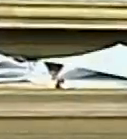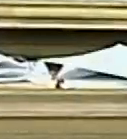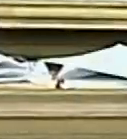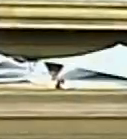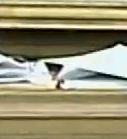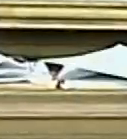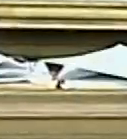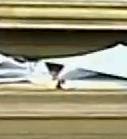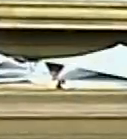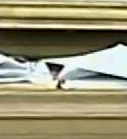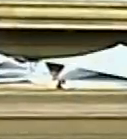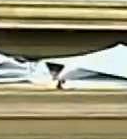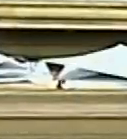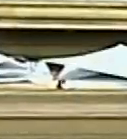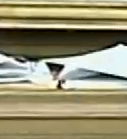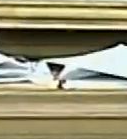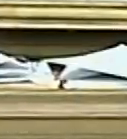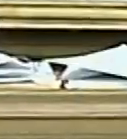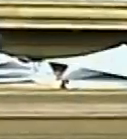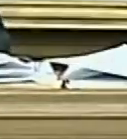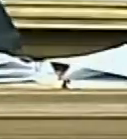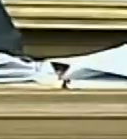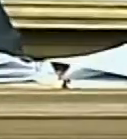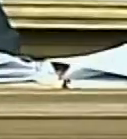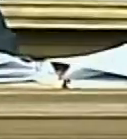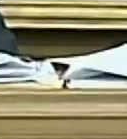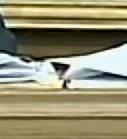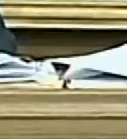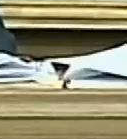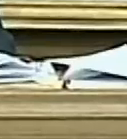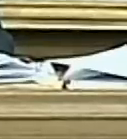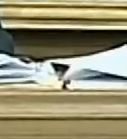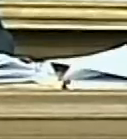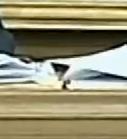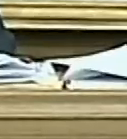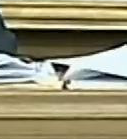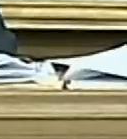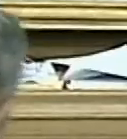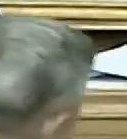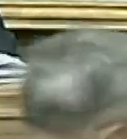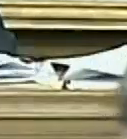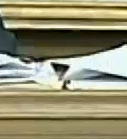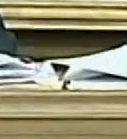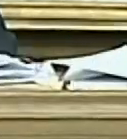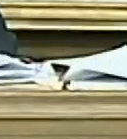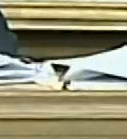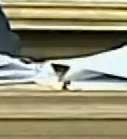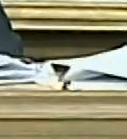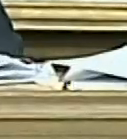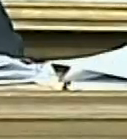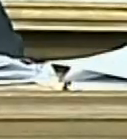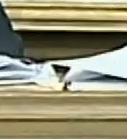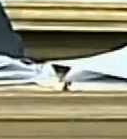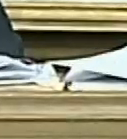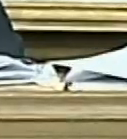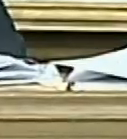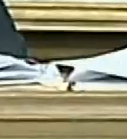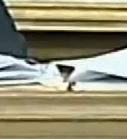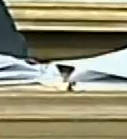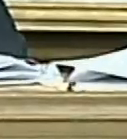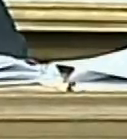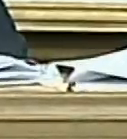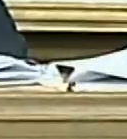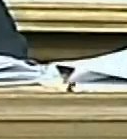Postulaciones, la Comisión Preliminar de Diputados y actualmente la Comisión Especial. Alexandrero está bateando de mil porque